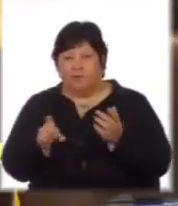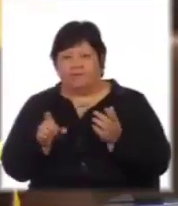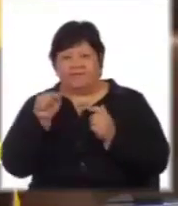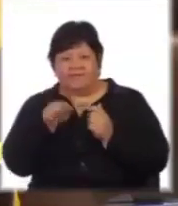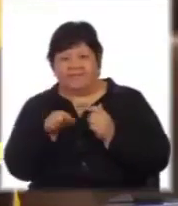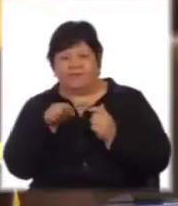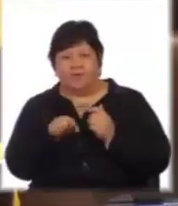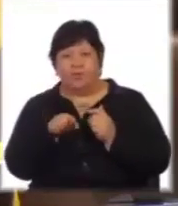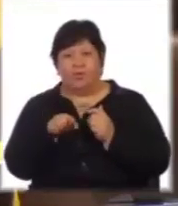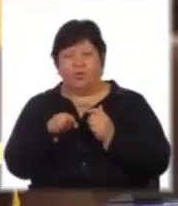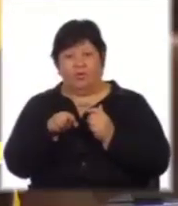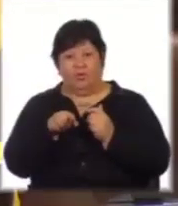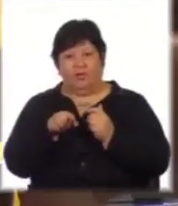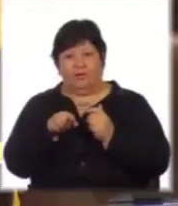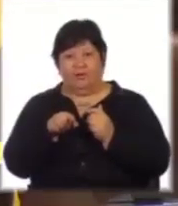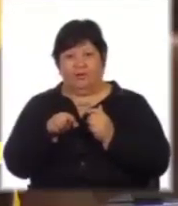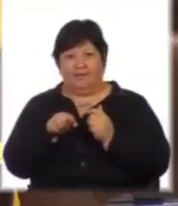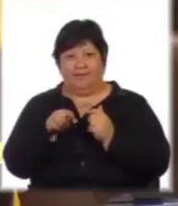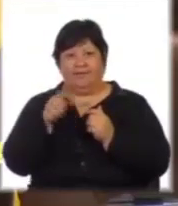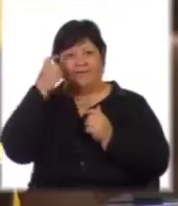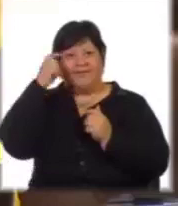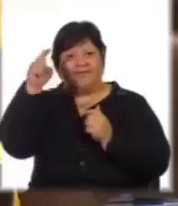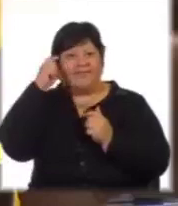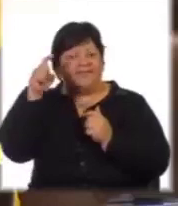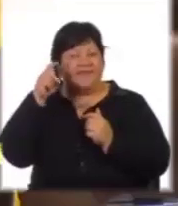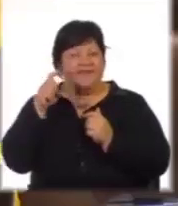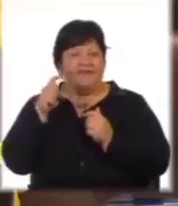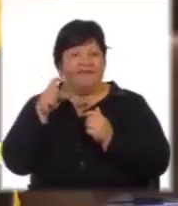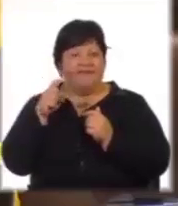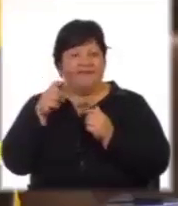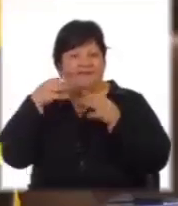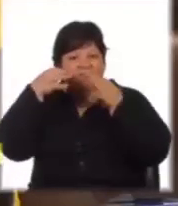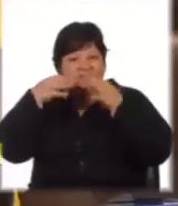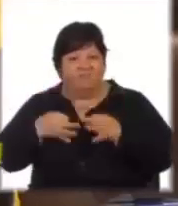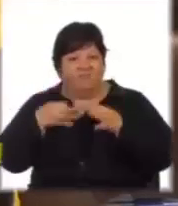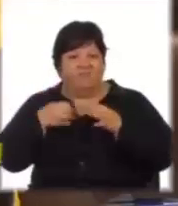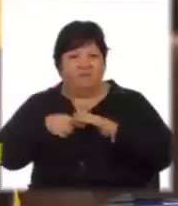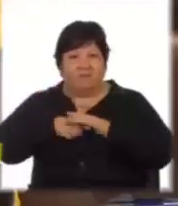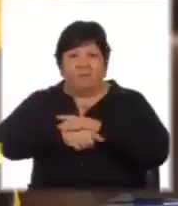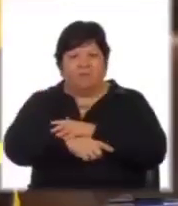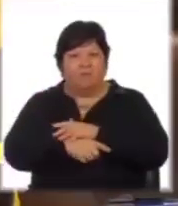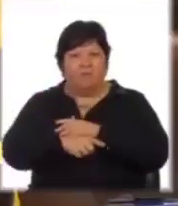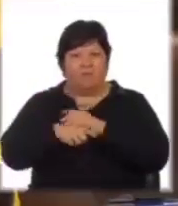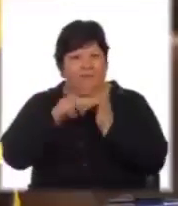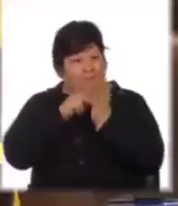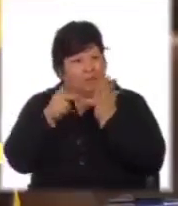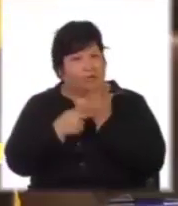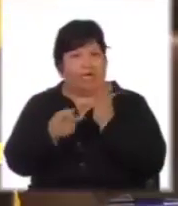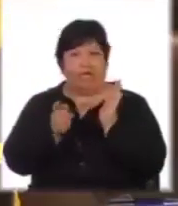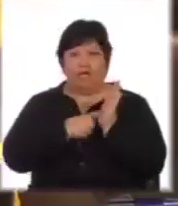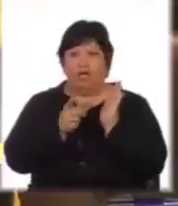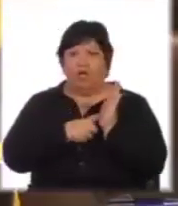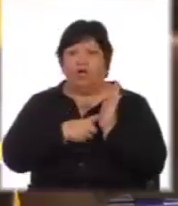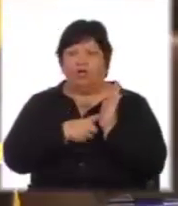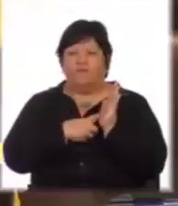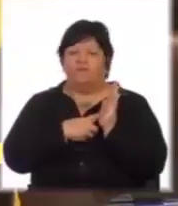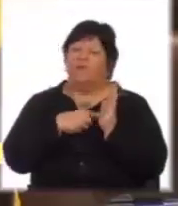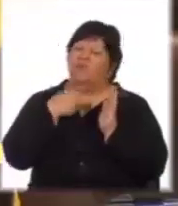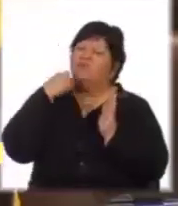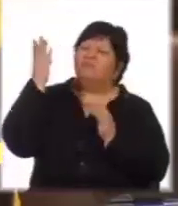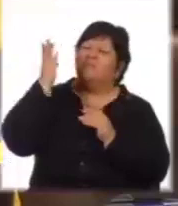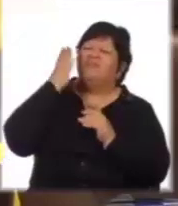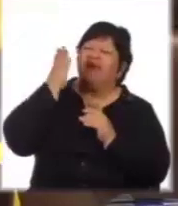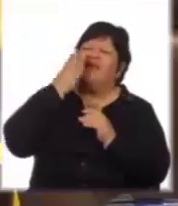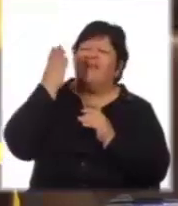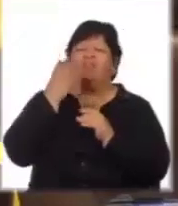dudas, la gran idea de fondo de este proyecto. Porque quienes hablan de privilegios y generan